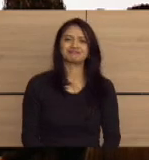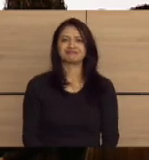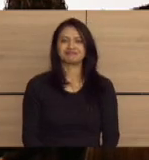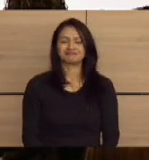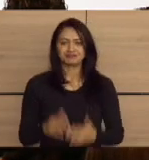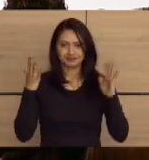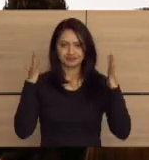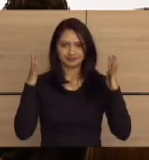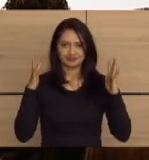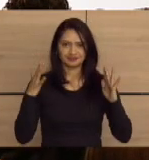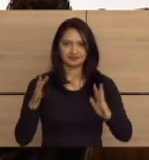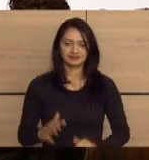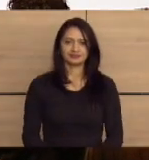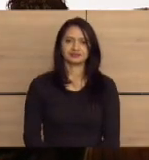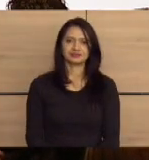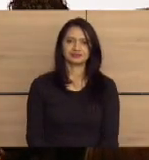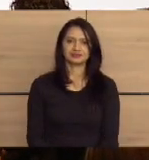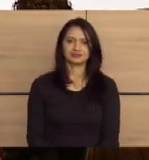Margarita.